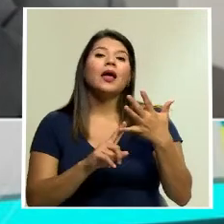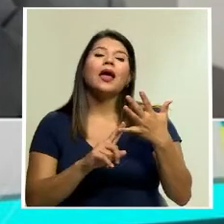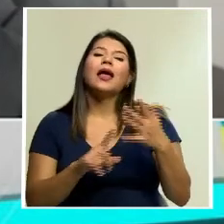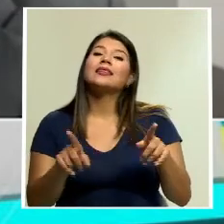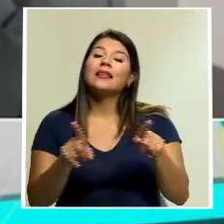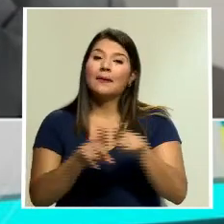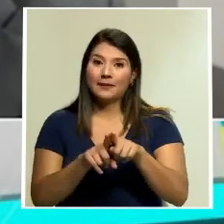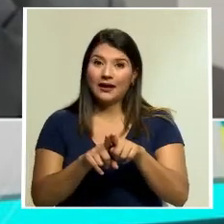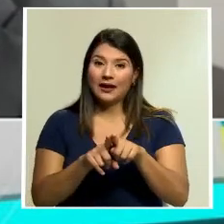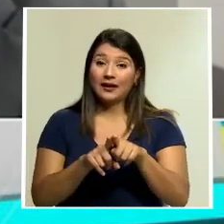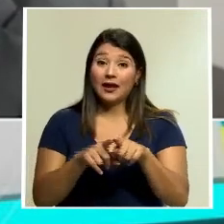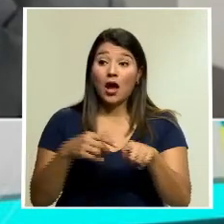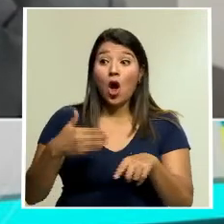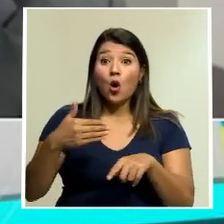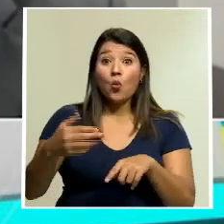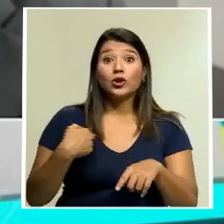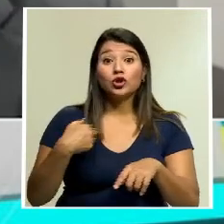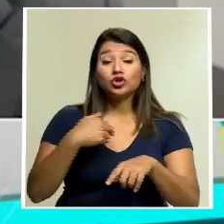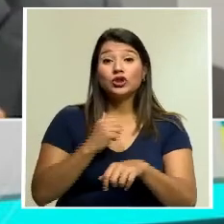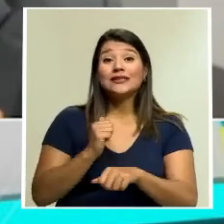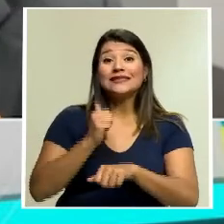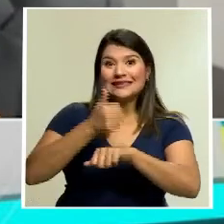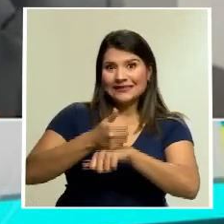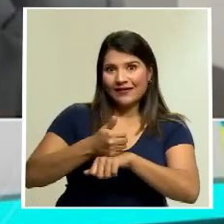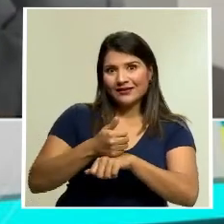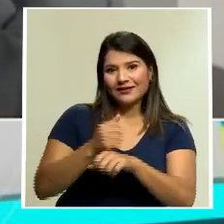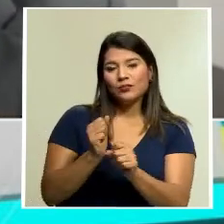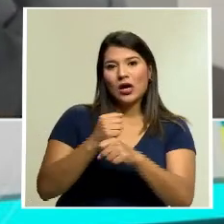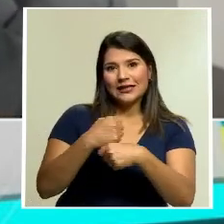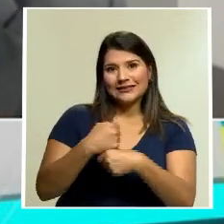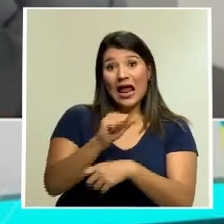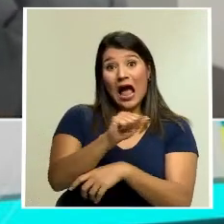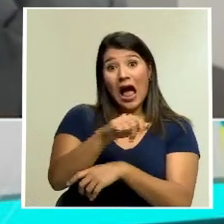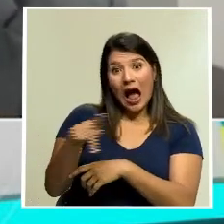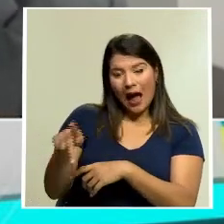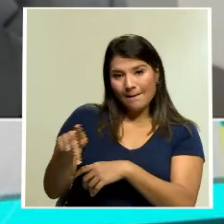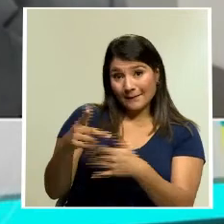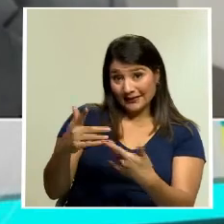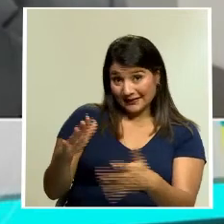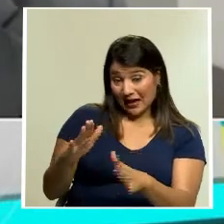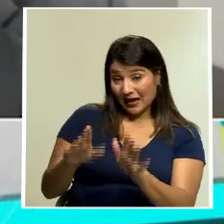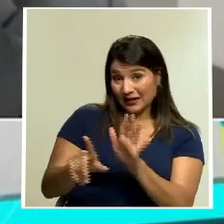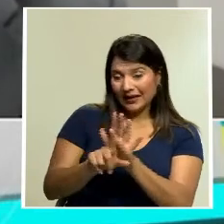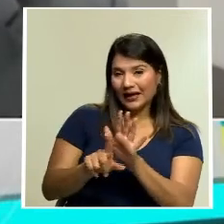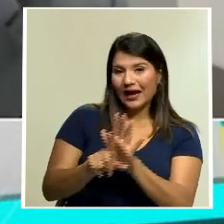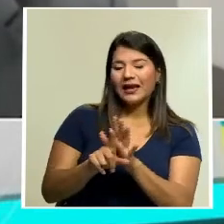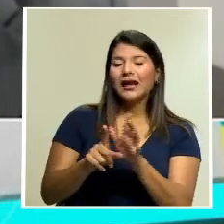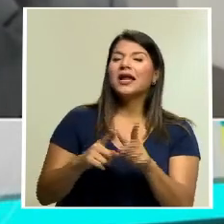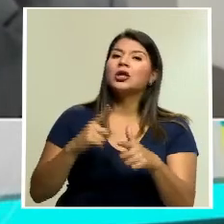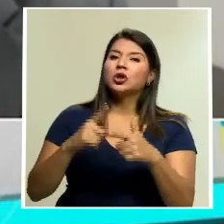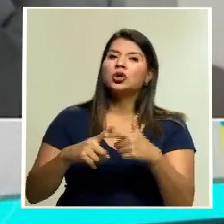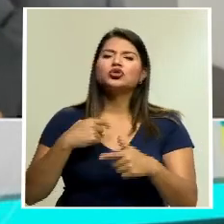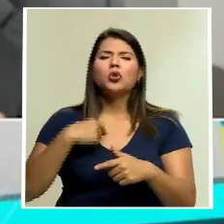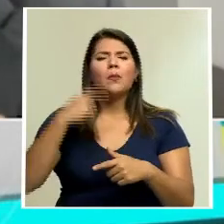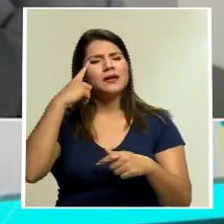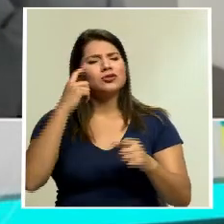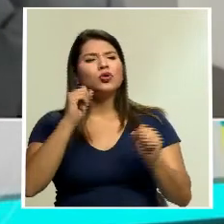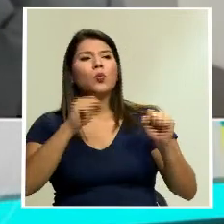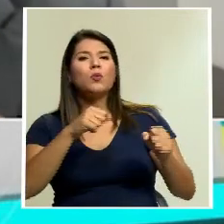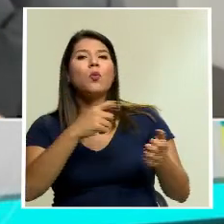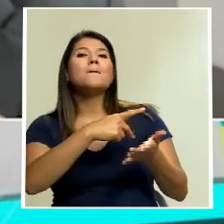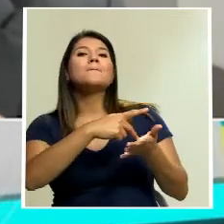hora de establecer una legalización de las plataformas, estoy planteando una compensación para los